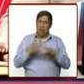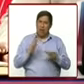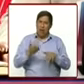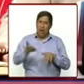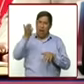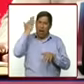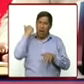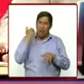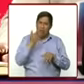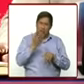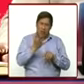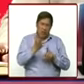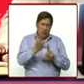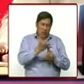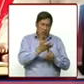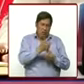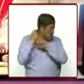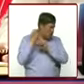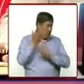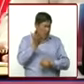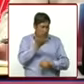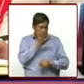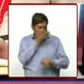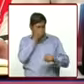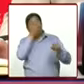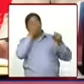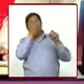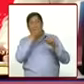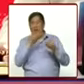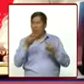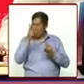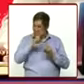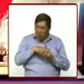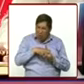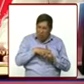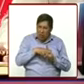antecedentes por rapto y también por violación. ¿Por qué está en la calle?